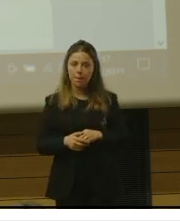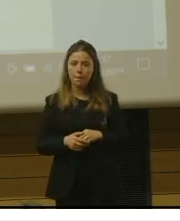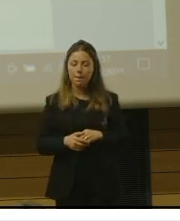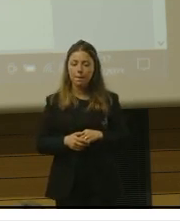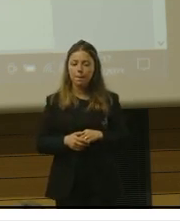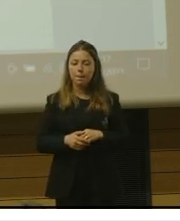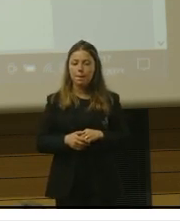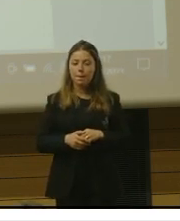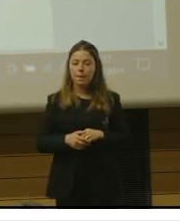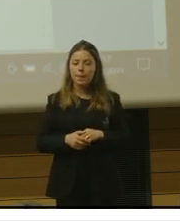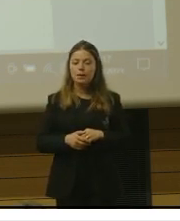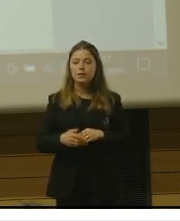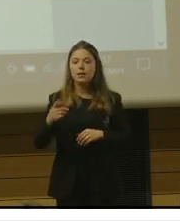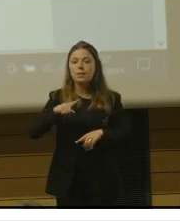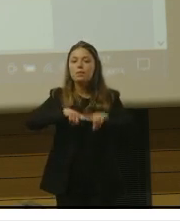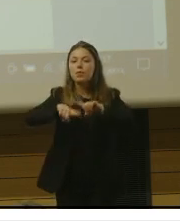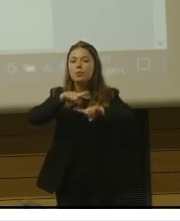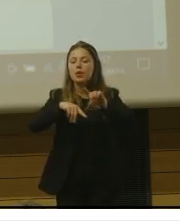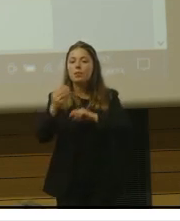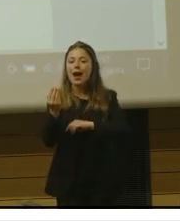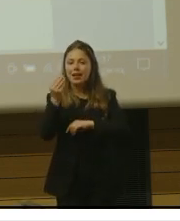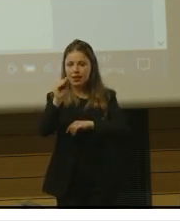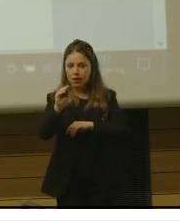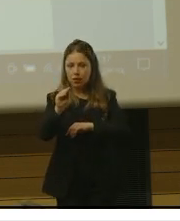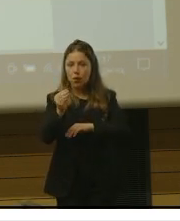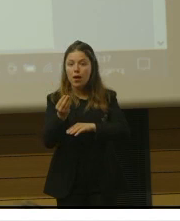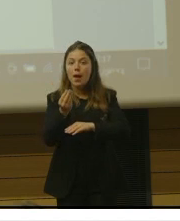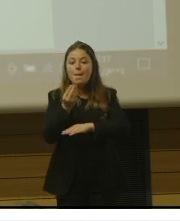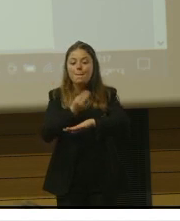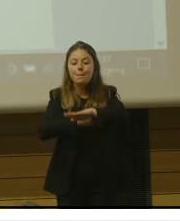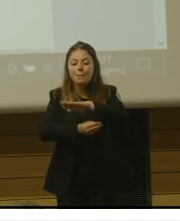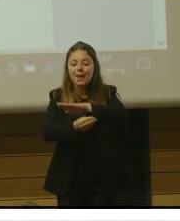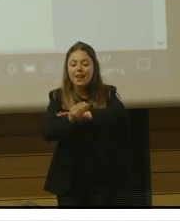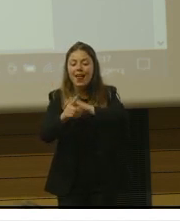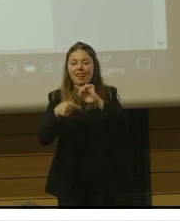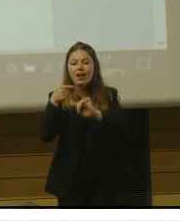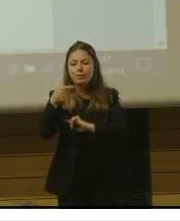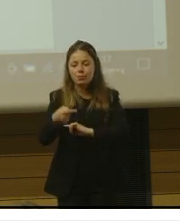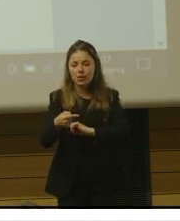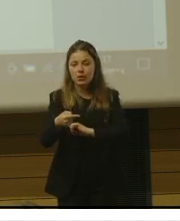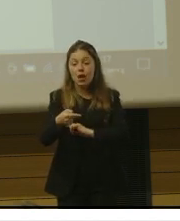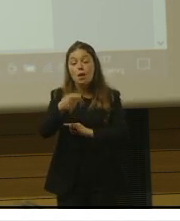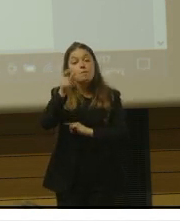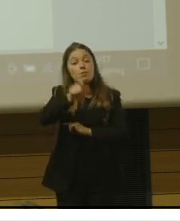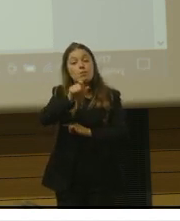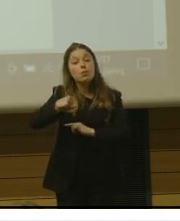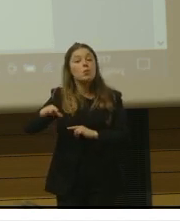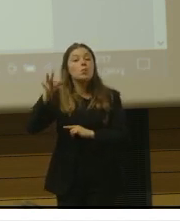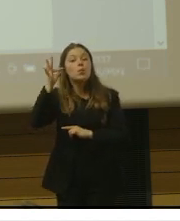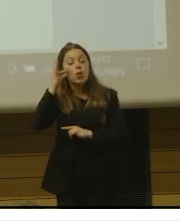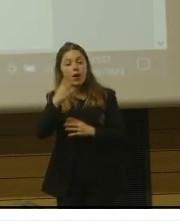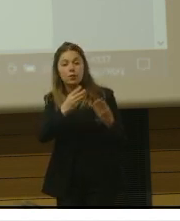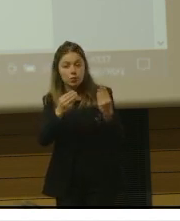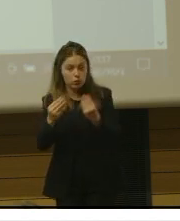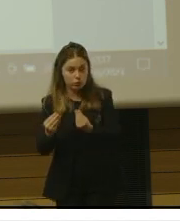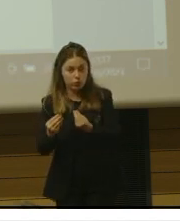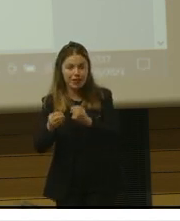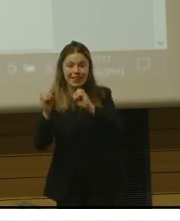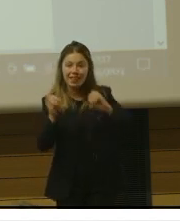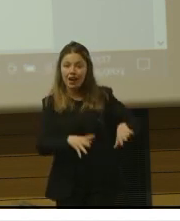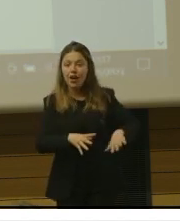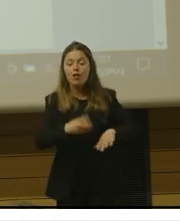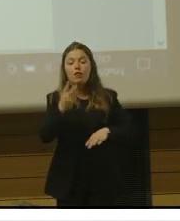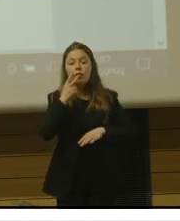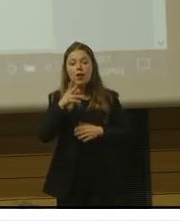Y luego tenemos otro problema añadido, que es el posparto. Si bien es cierto que hay muchas mujeres que dejan de fumar cuando se enteran que